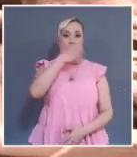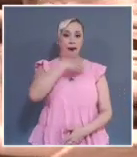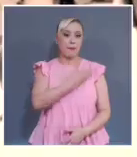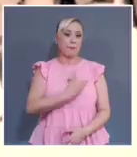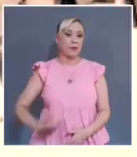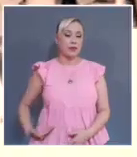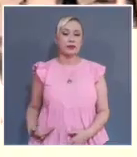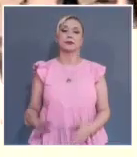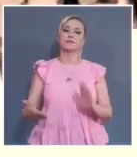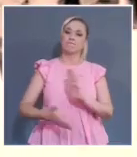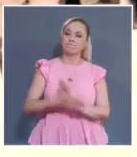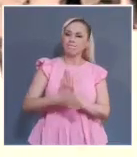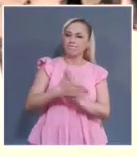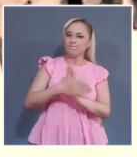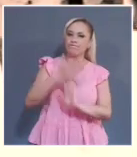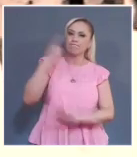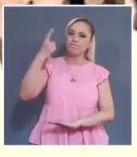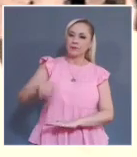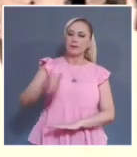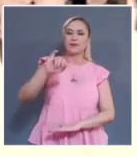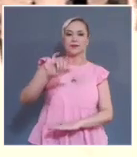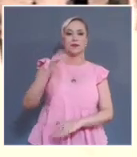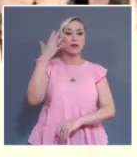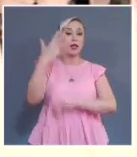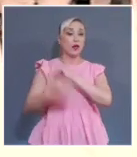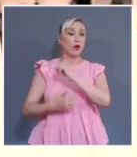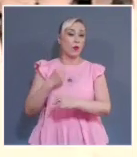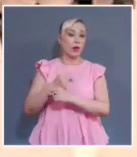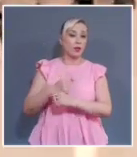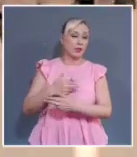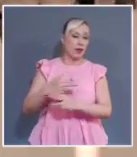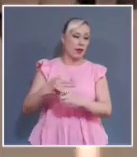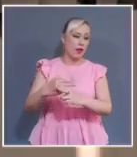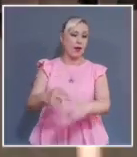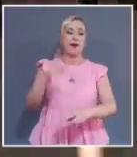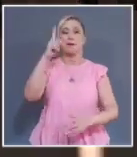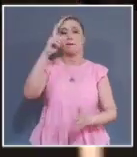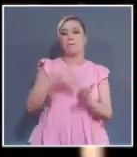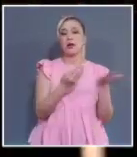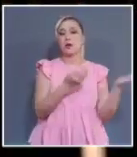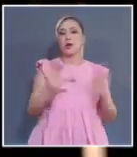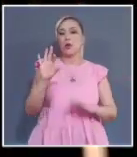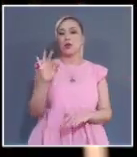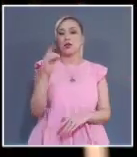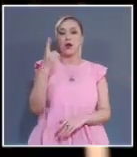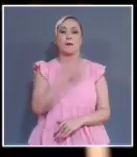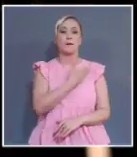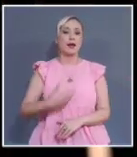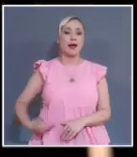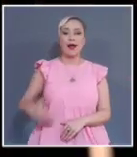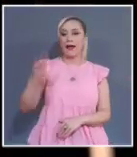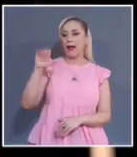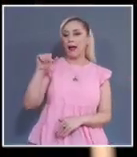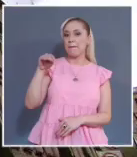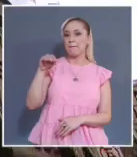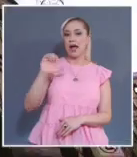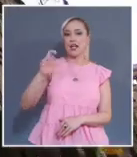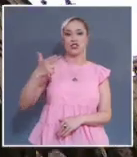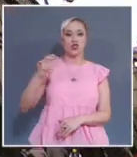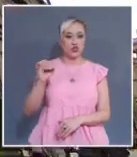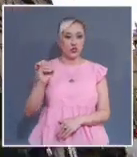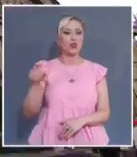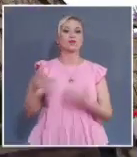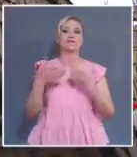5 años. Fue inaugurado el 2 de junio de 1941 por el presidente Manuel Ávila Camacho, Esteban García de